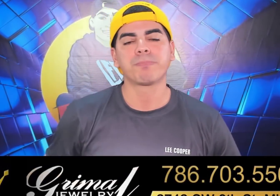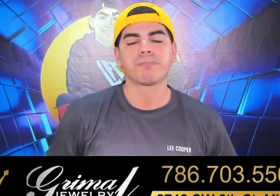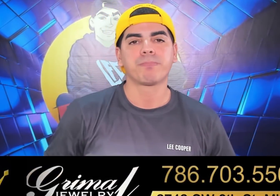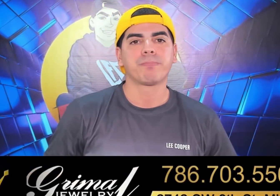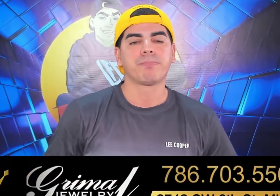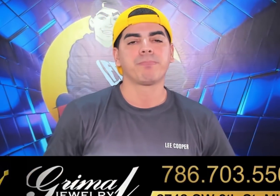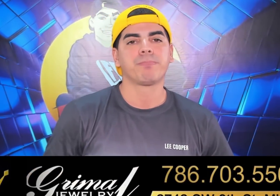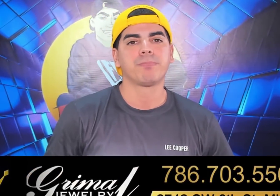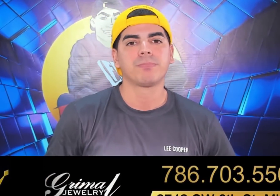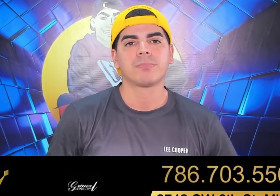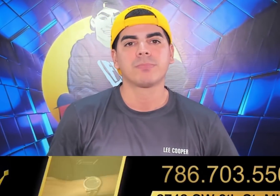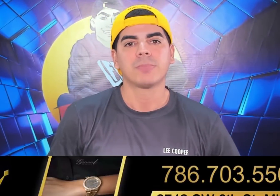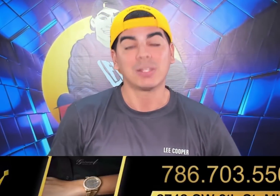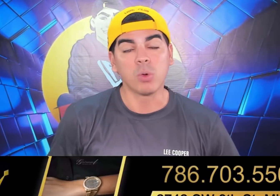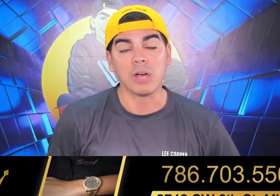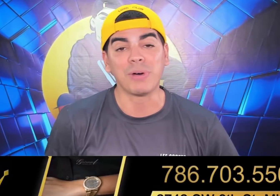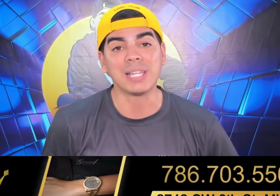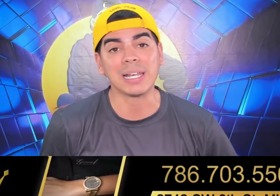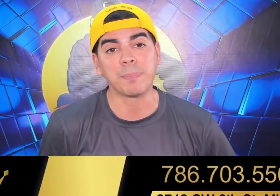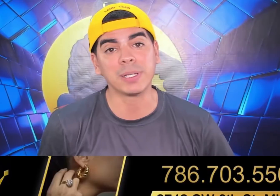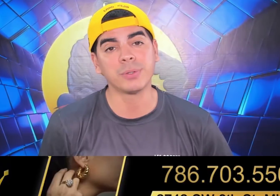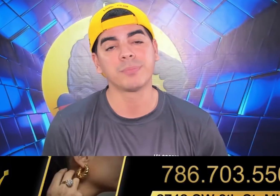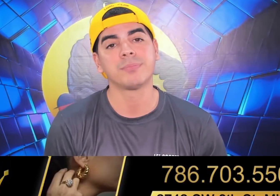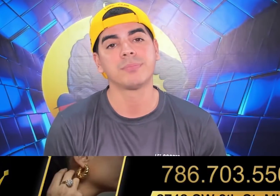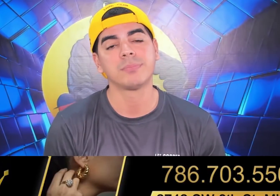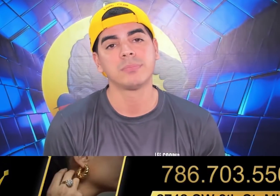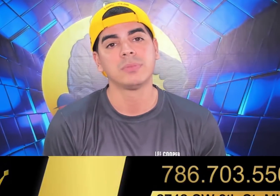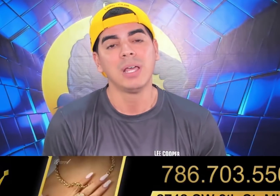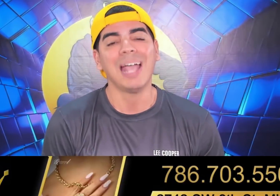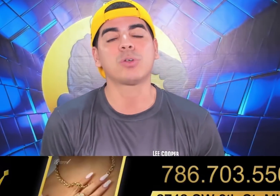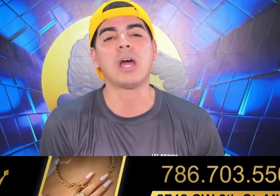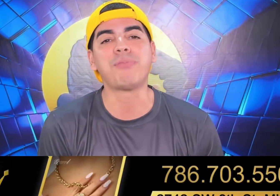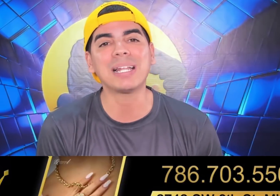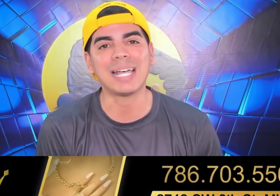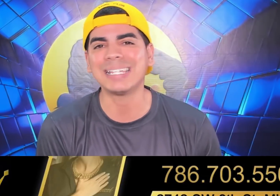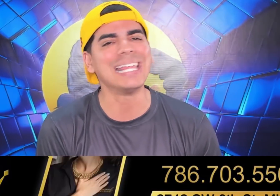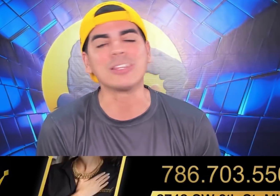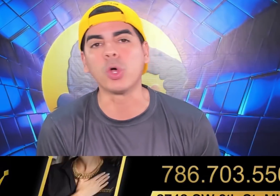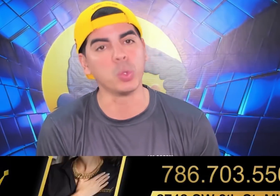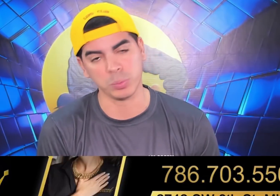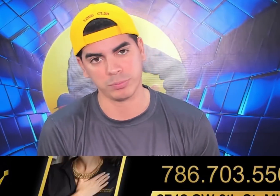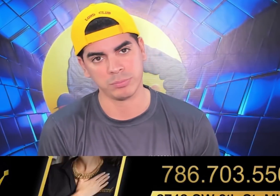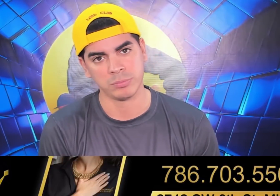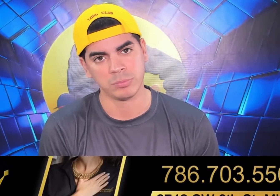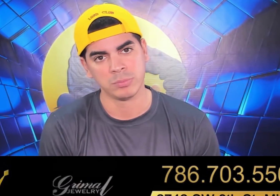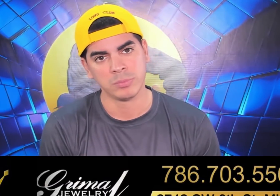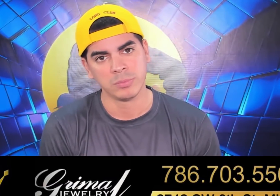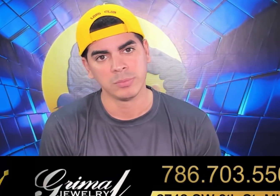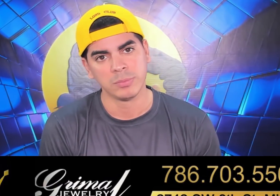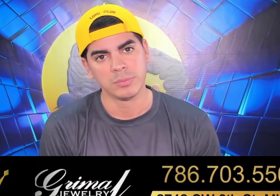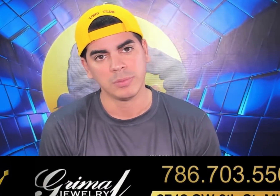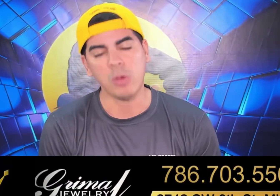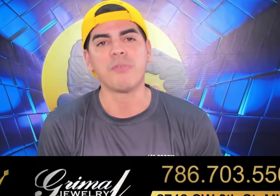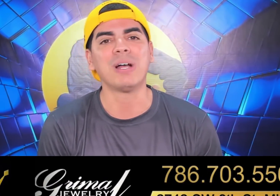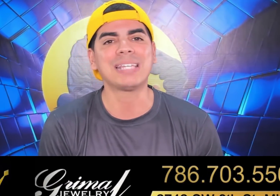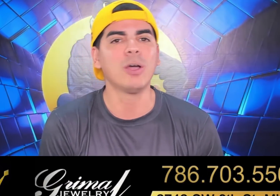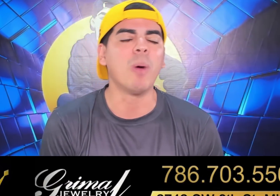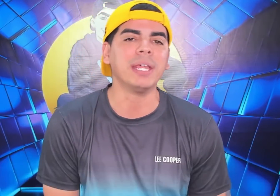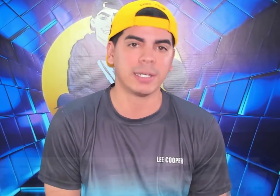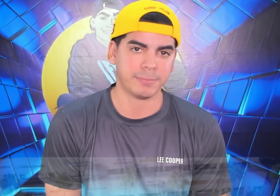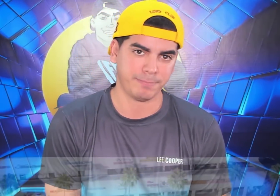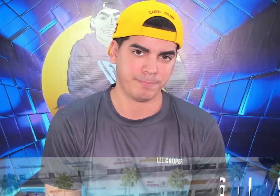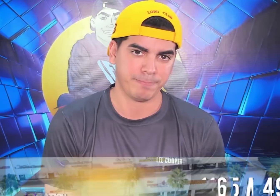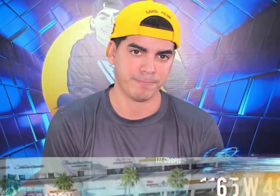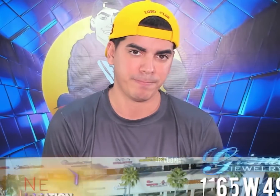fresco. Esto es una falta de respeto. Esto es una falta de todo. Es una falta